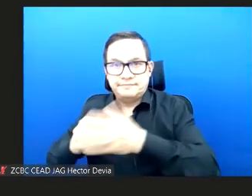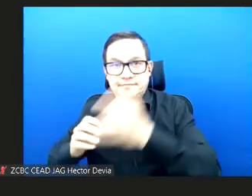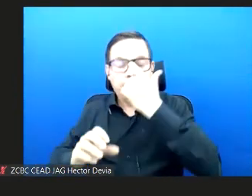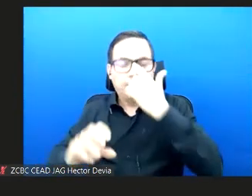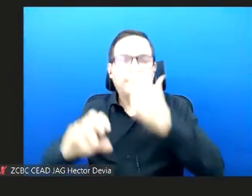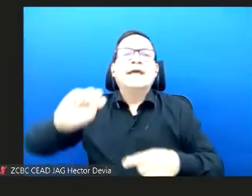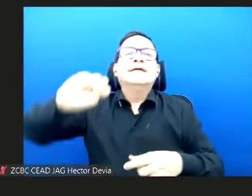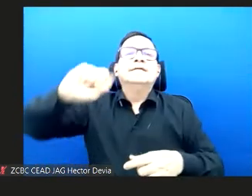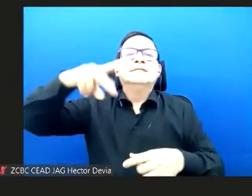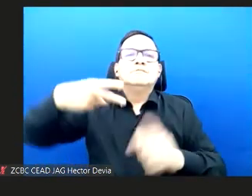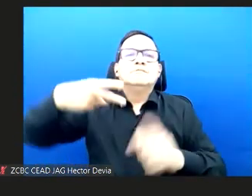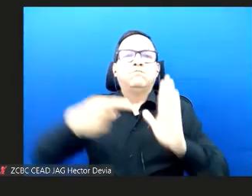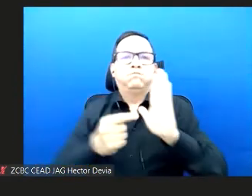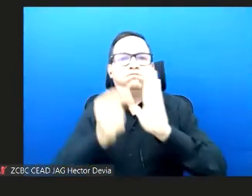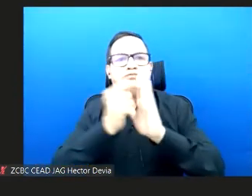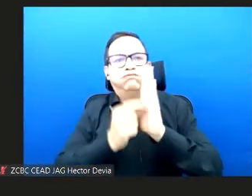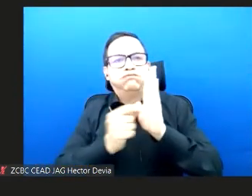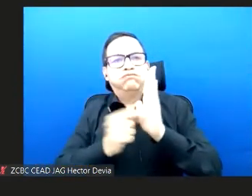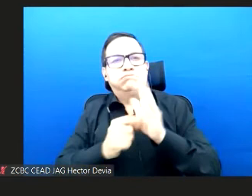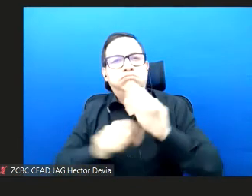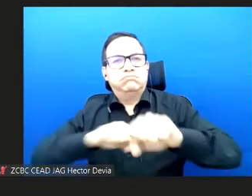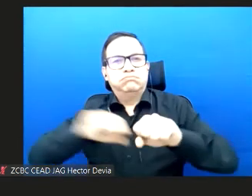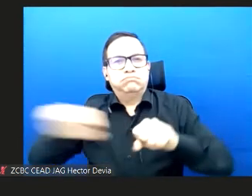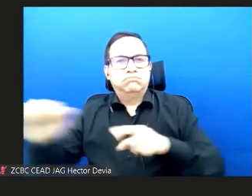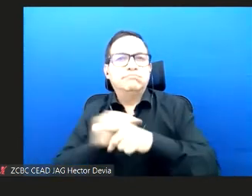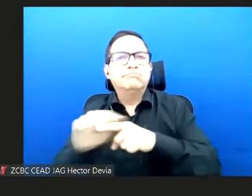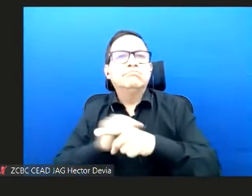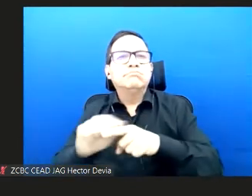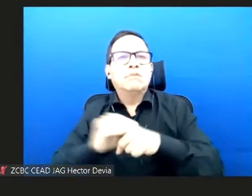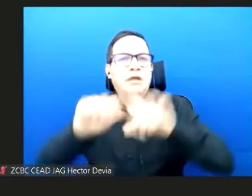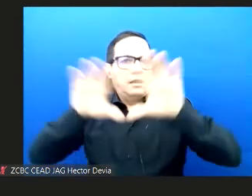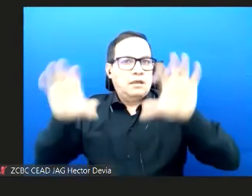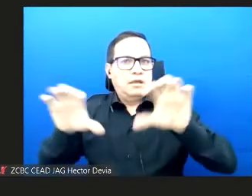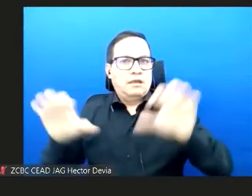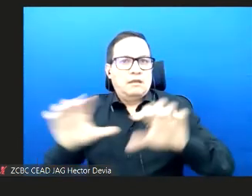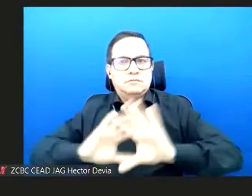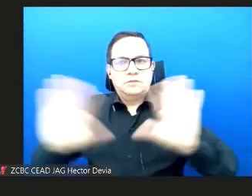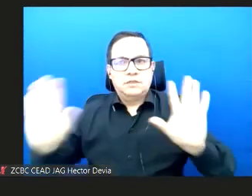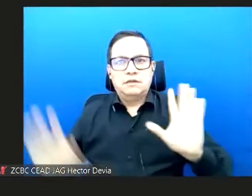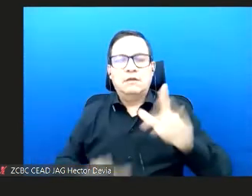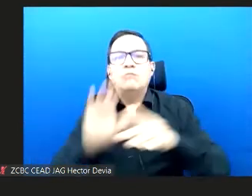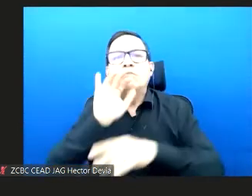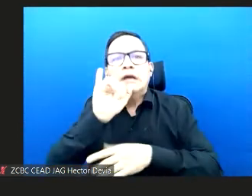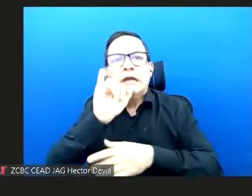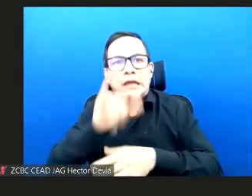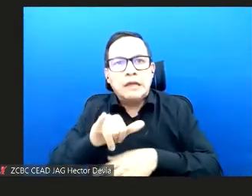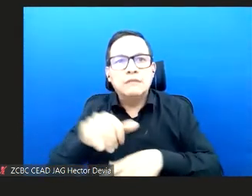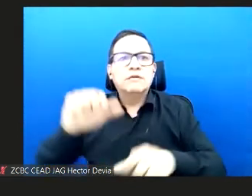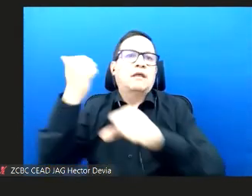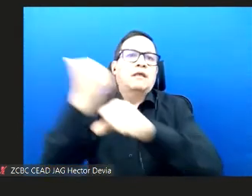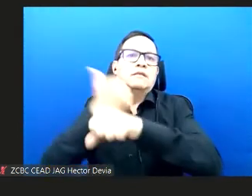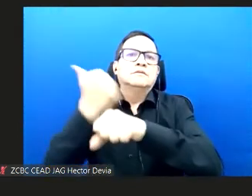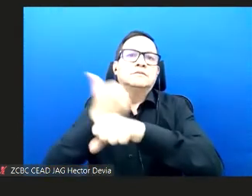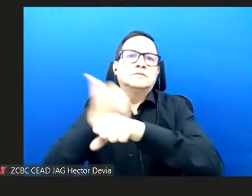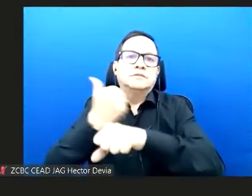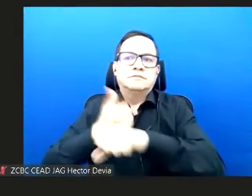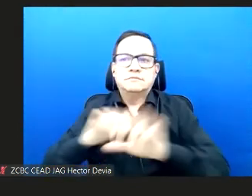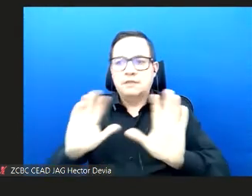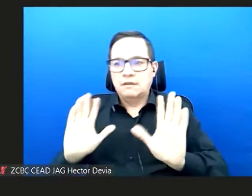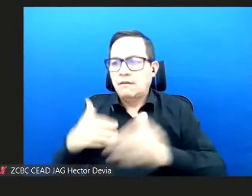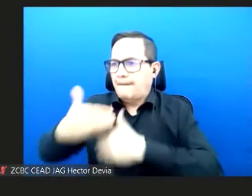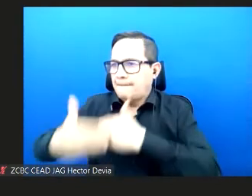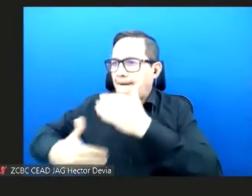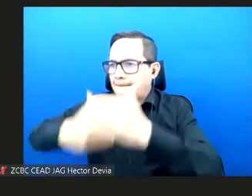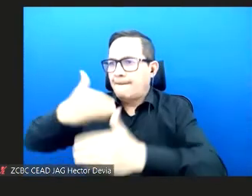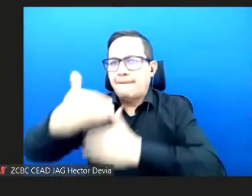punto, vamos a desarrollar un ejercicio que les va a ayudar con el ejercicio 1 de sus tareas. Y así sucesivamente